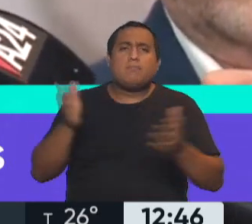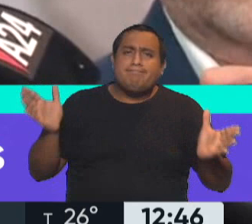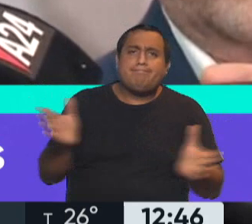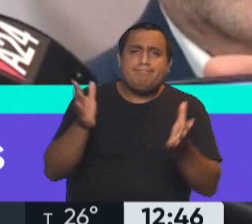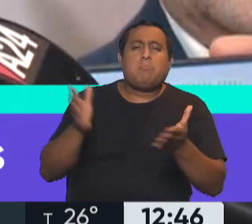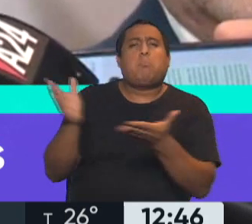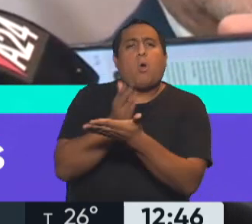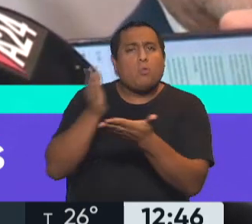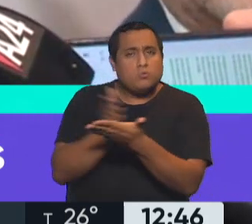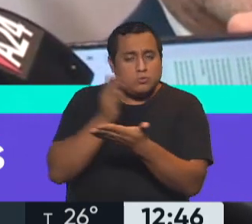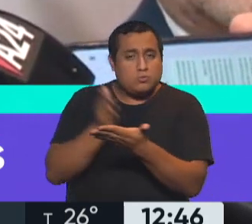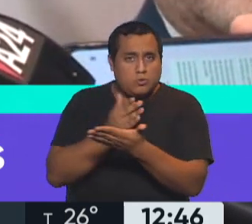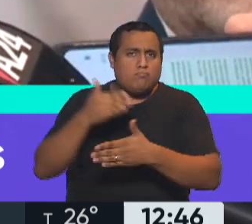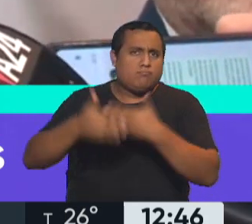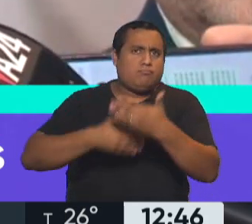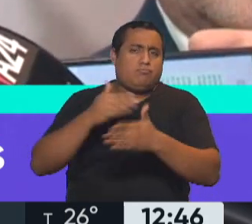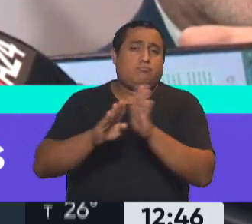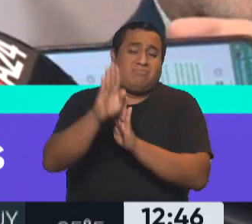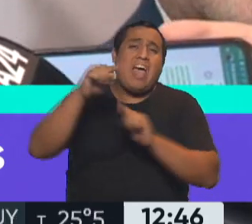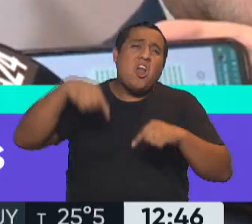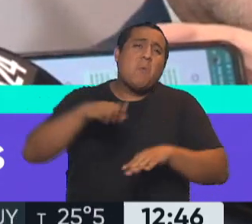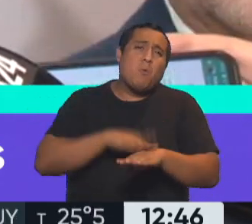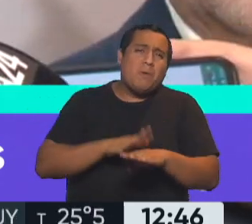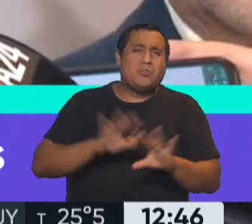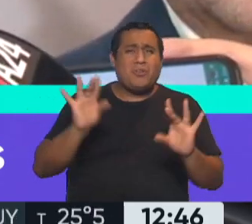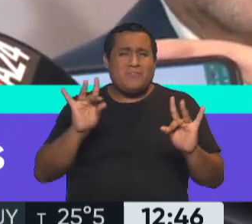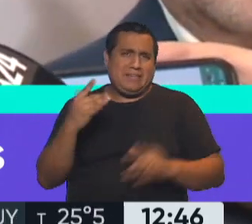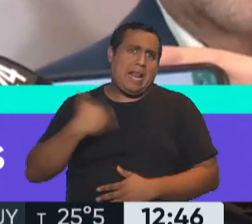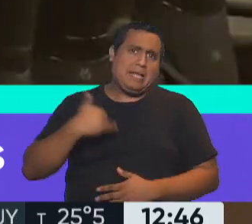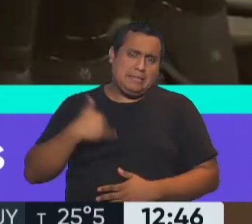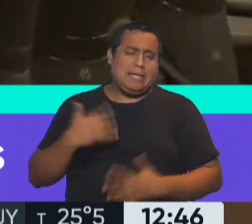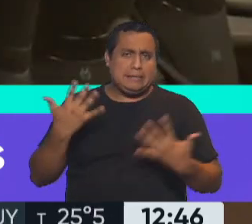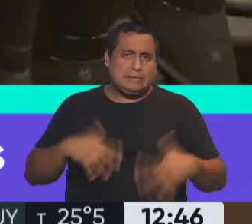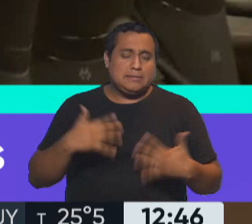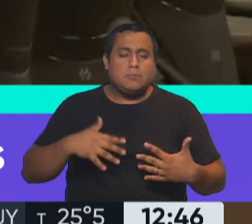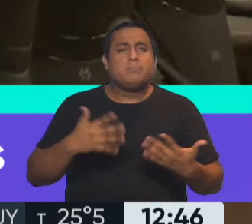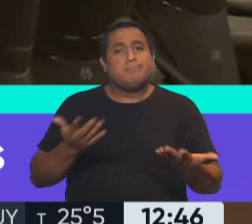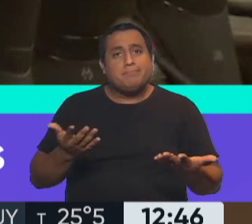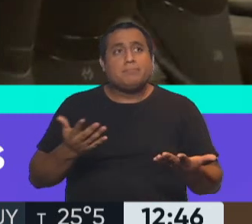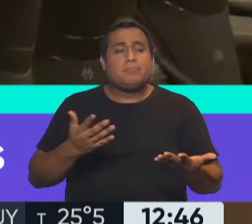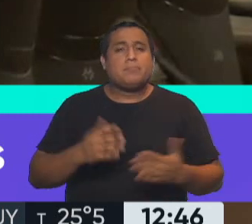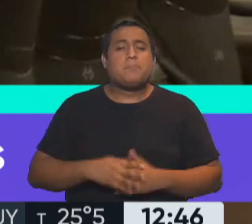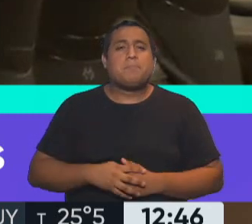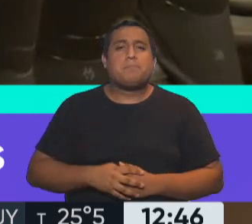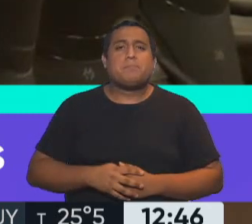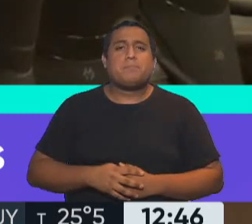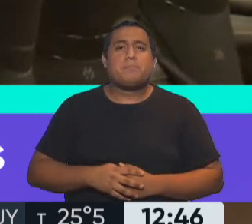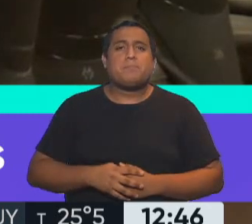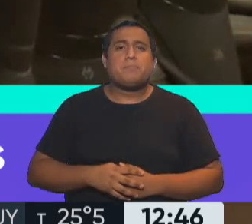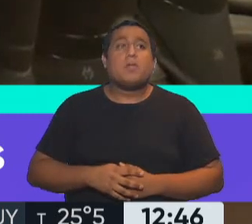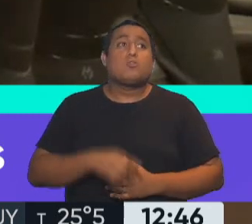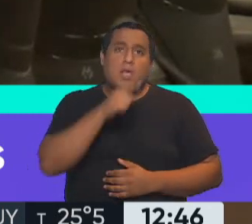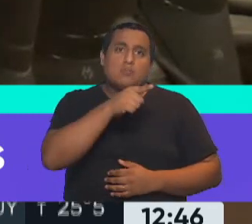productivo y para, en un momento tan complejo que tiene la Argentina, poder tomar el rol